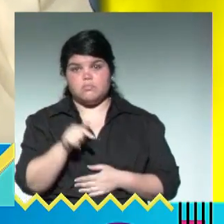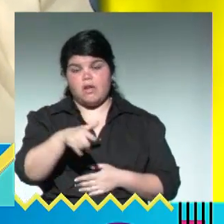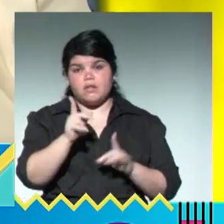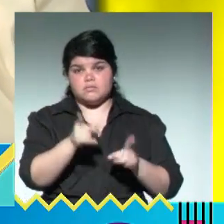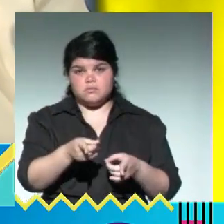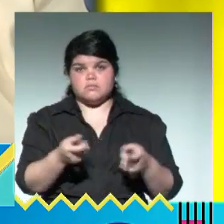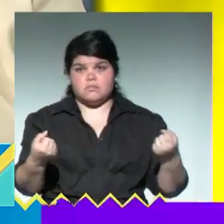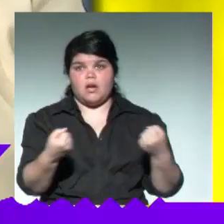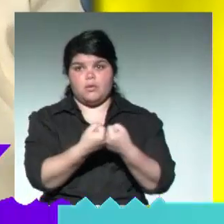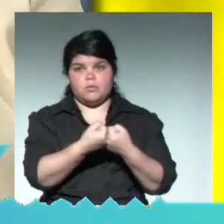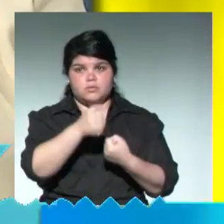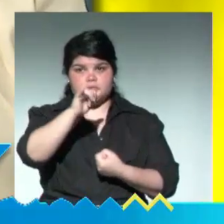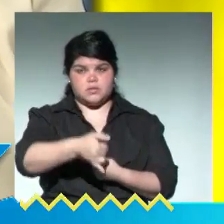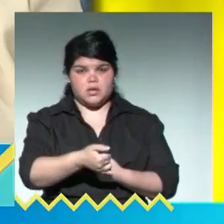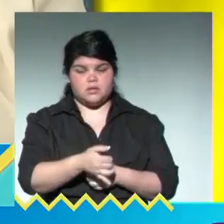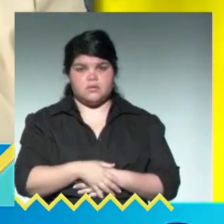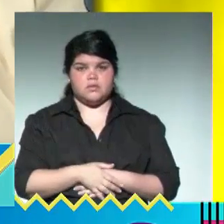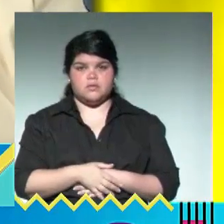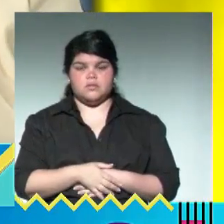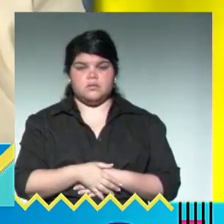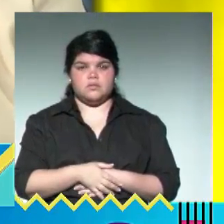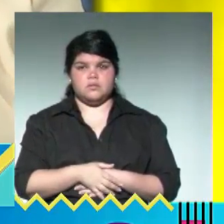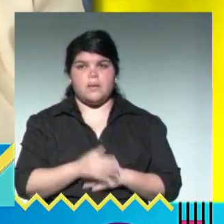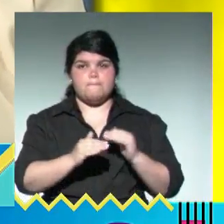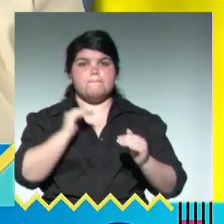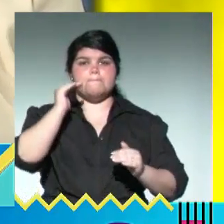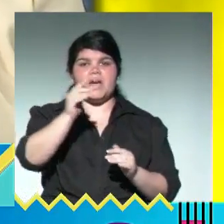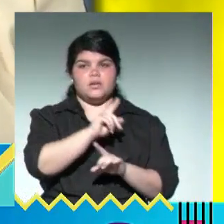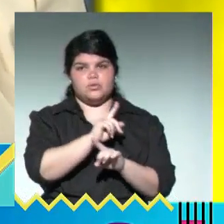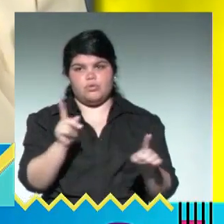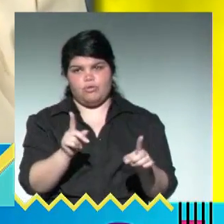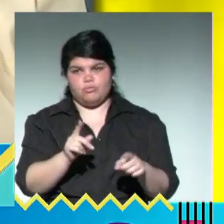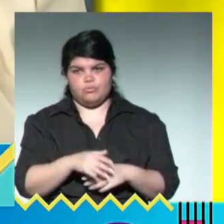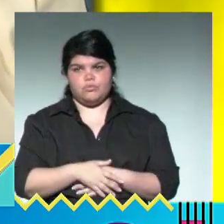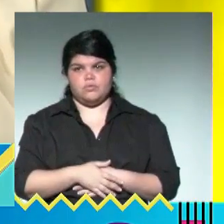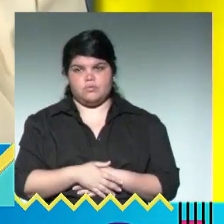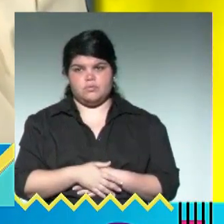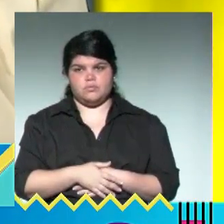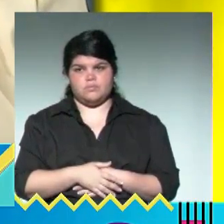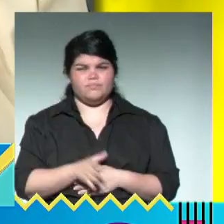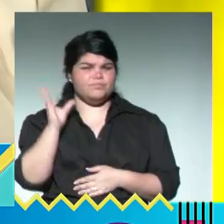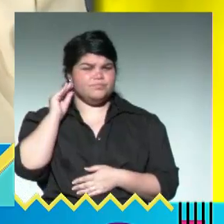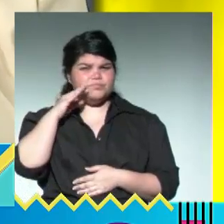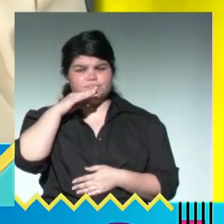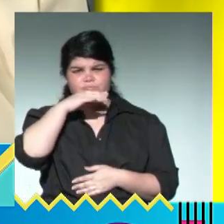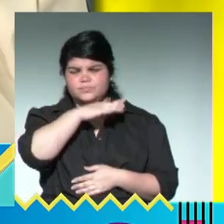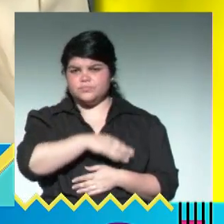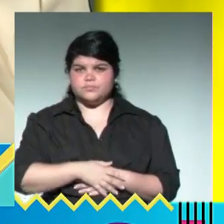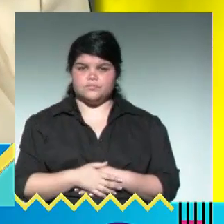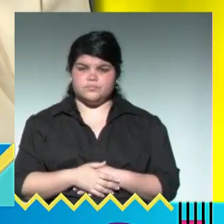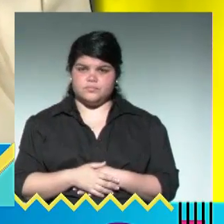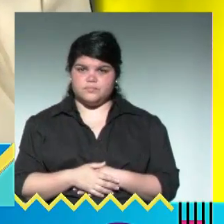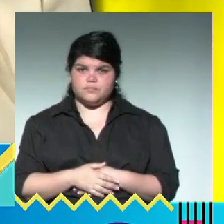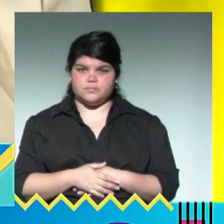que no hay unanimidad, eso es lo que vos decís, es verdad, hay grupos que no van a aprobar esto de ninguna manera. Pero